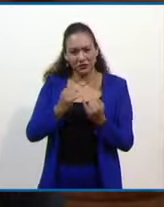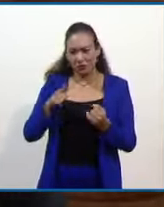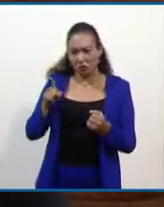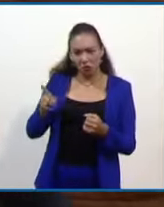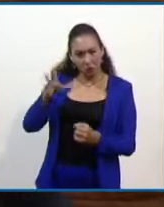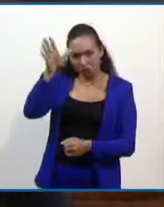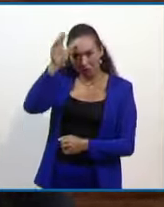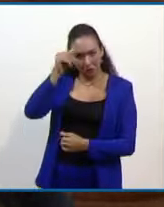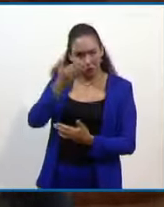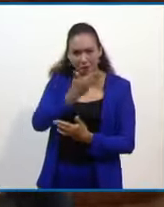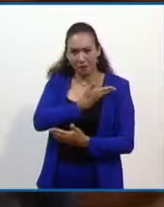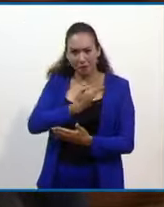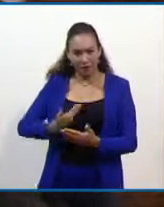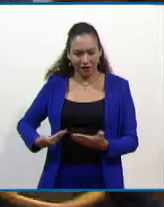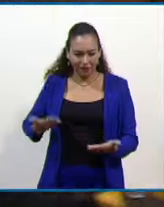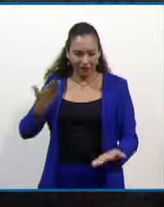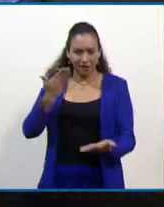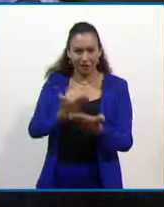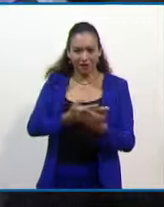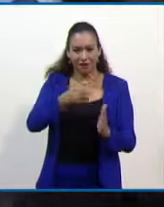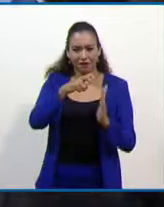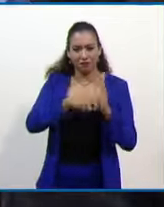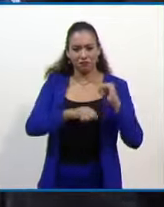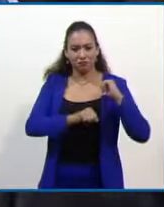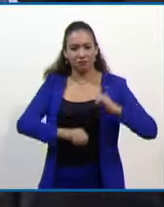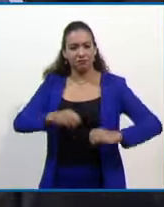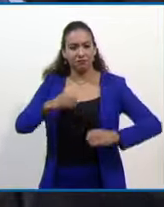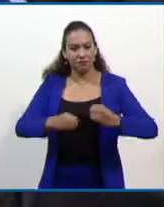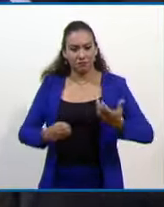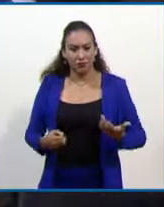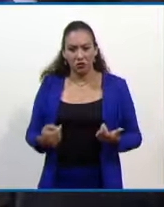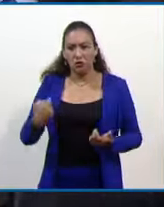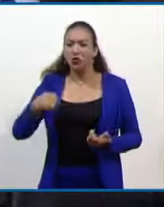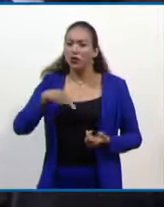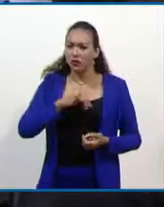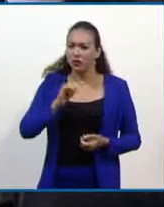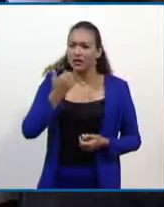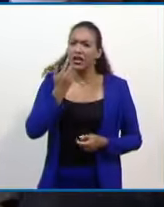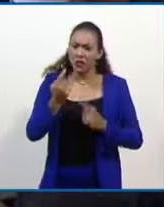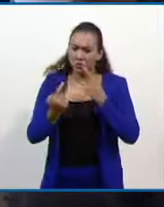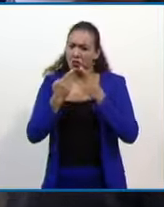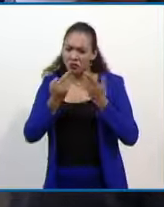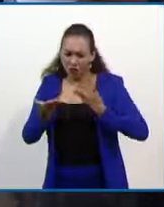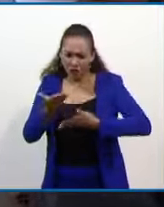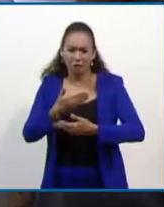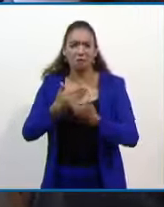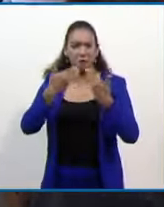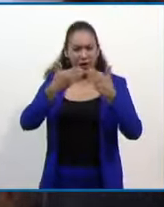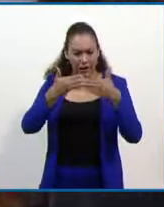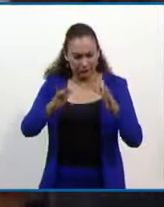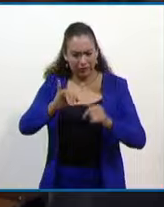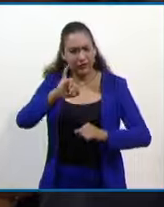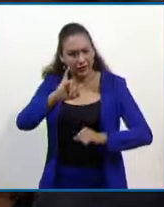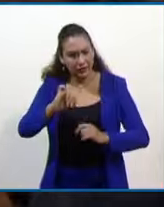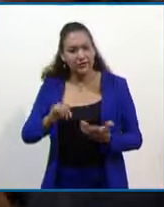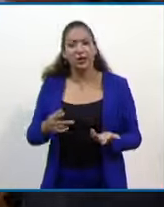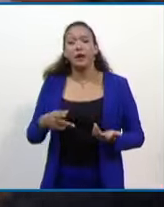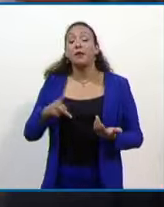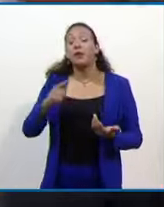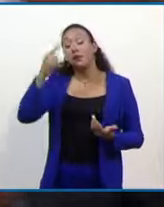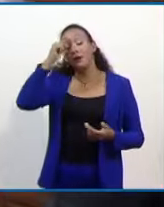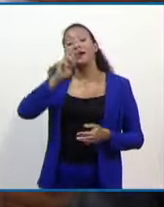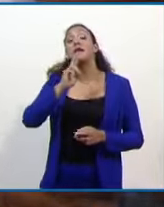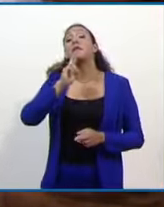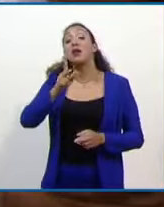judicial, manifestar en general que si bien estamos siempre abiertos al diálogo y a ser reformados para mejorar